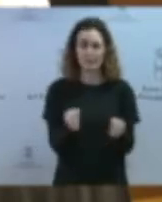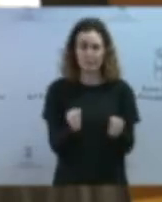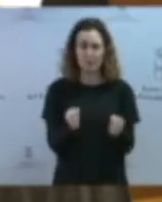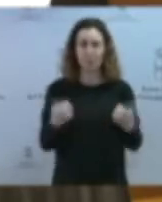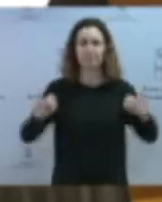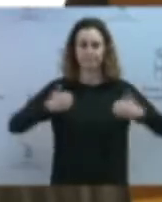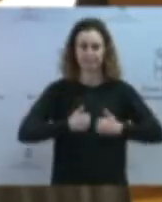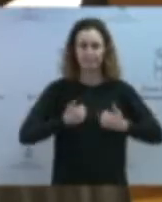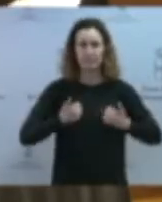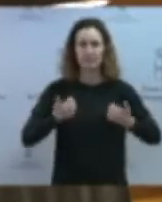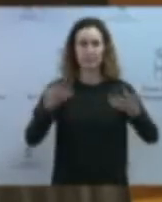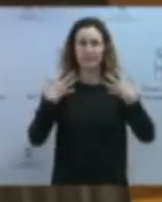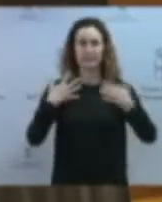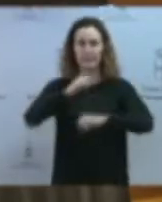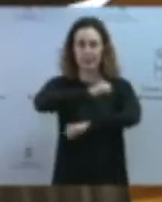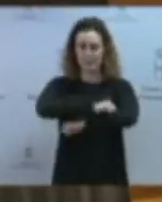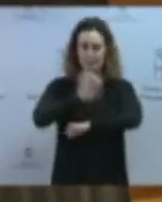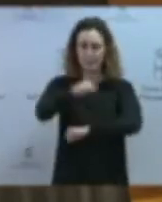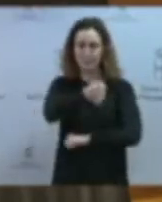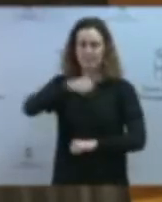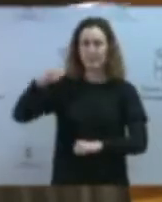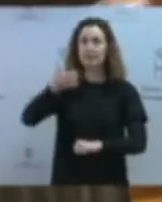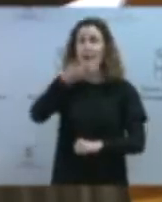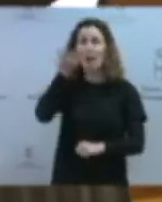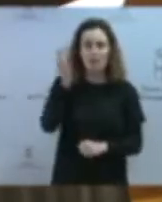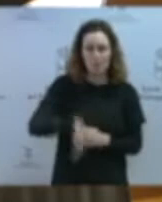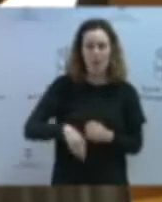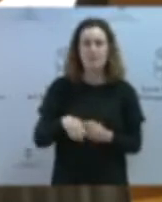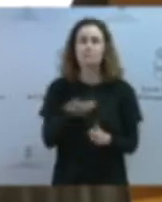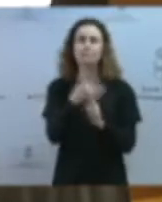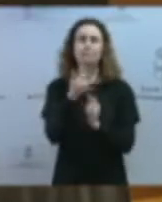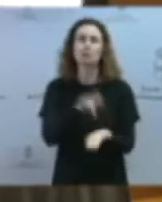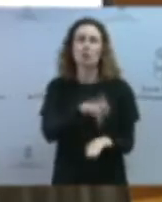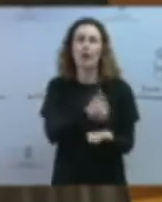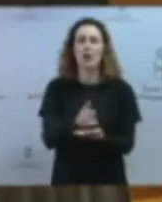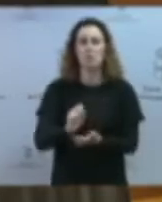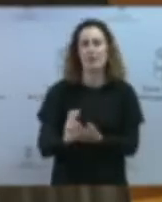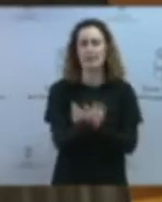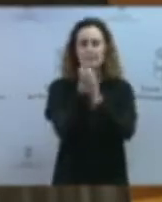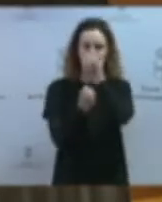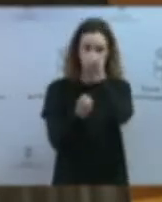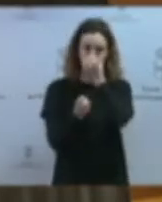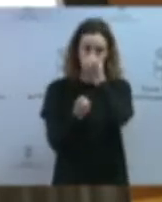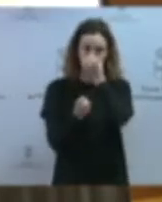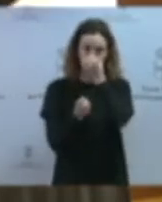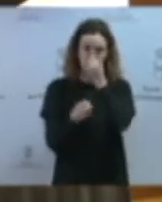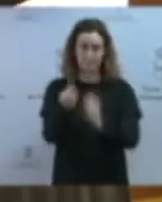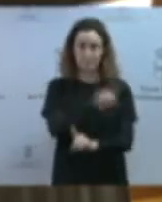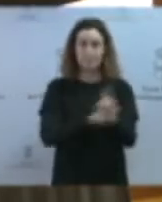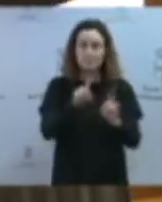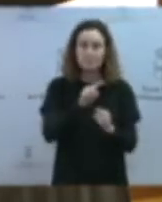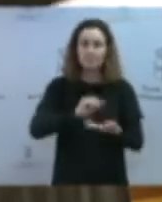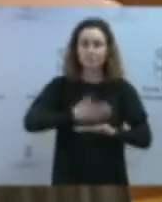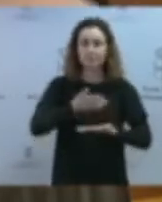sido un contexto que ha existido en muchas de las aulas. Hemos visto problemas en la digitalización de la educación, problemas en la falta de medios también, de protección.